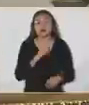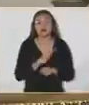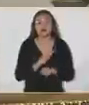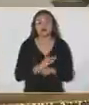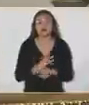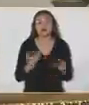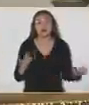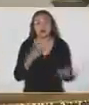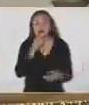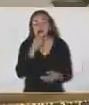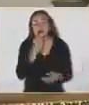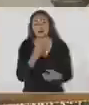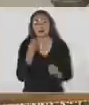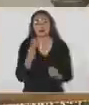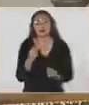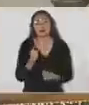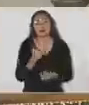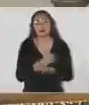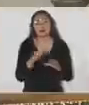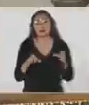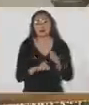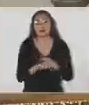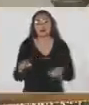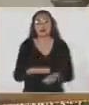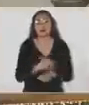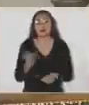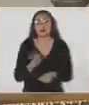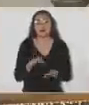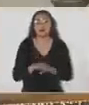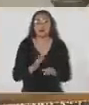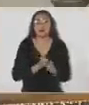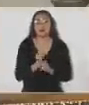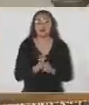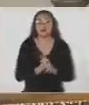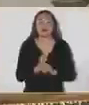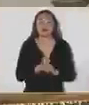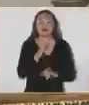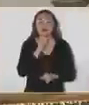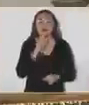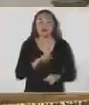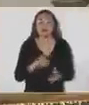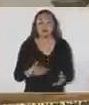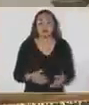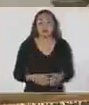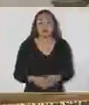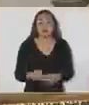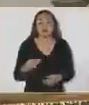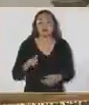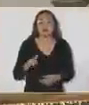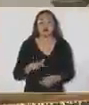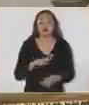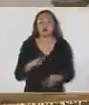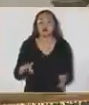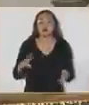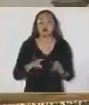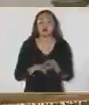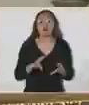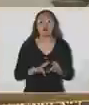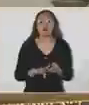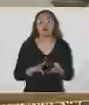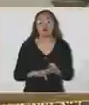revelar muchas más cosas porque es parte de la investigación misma. Pero iba a haber una detención de